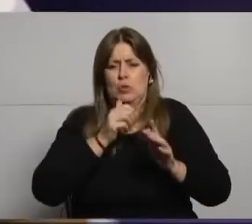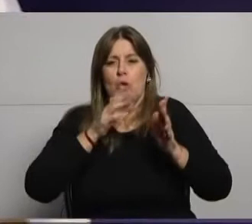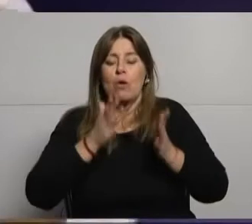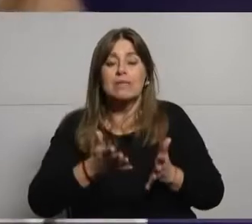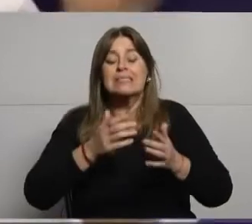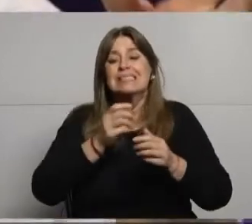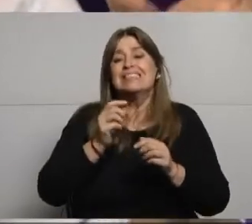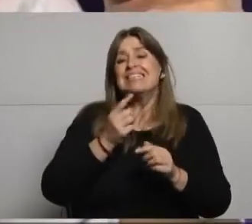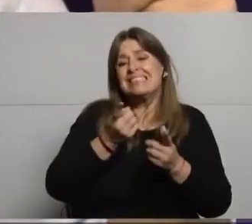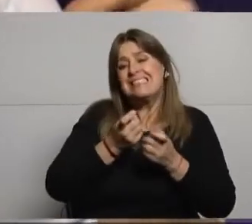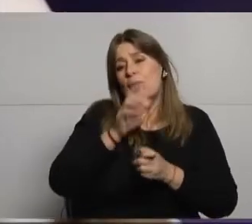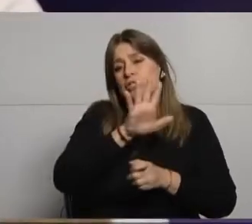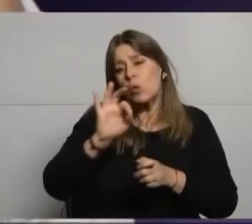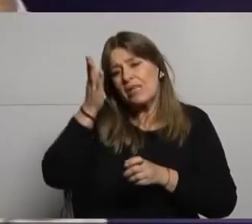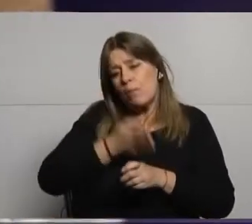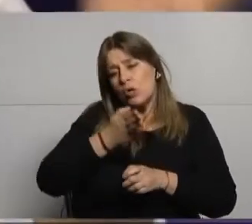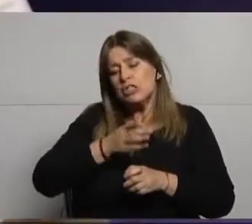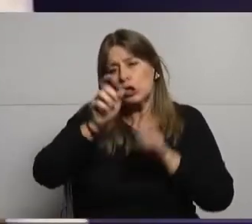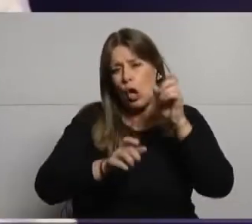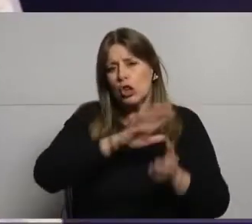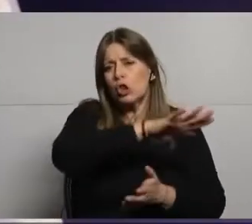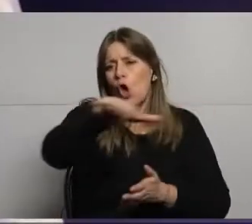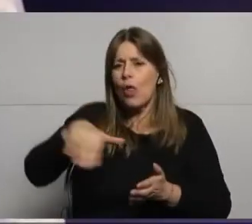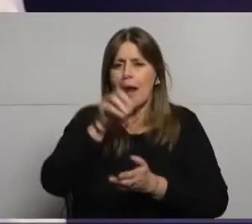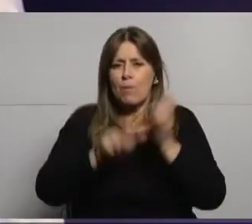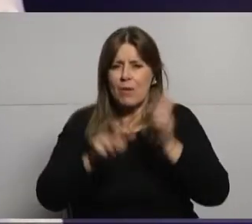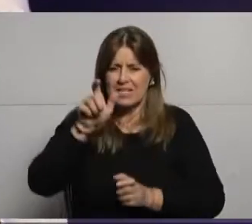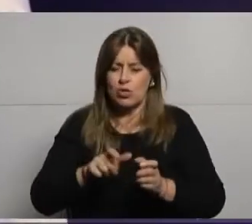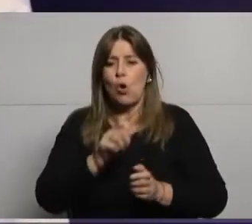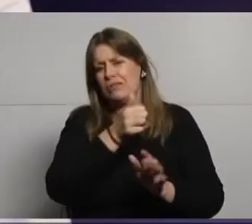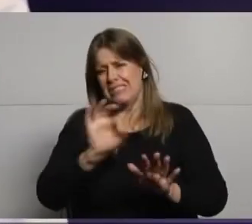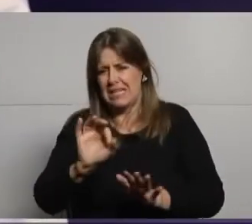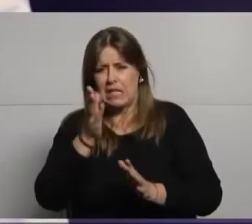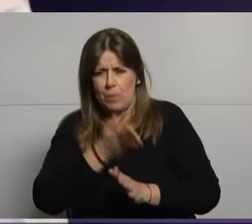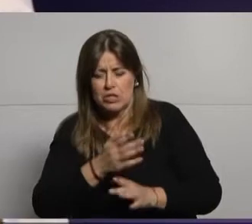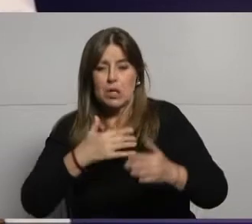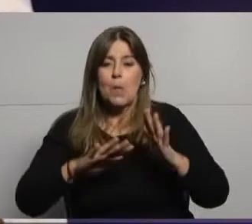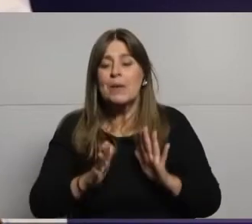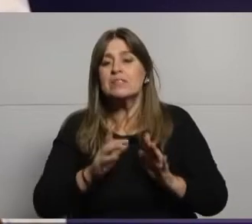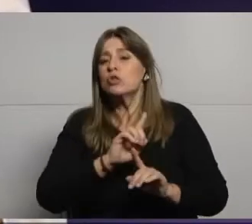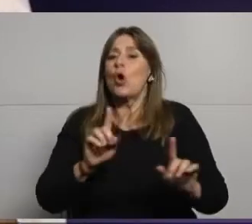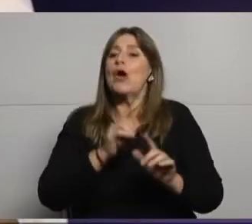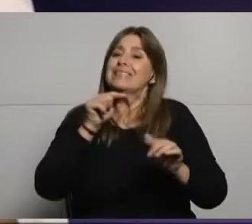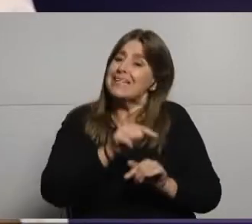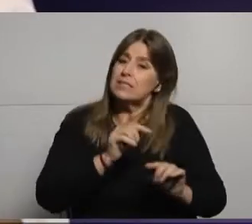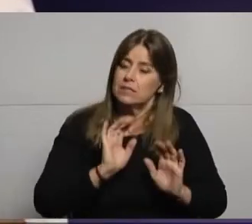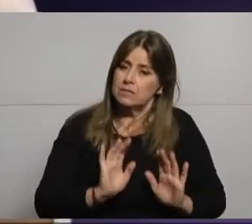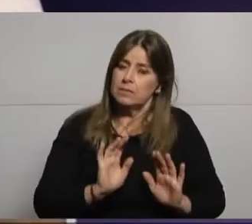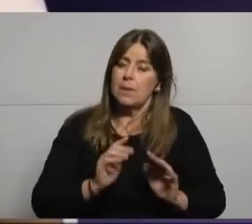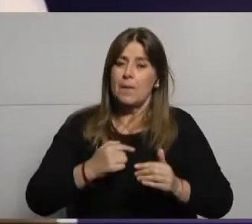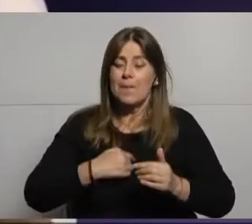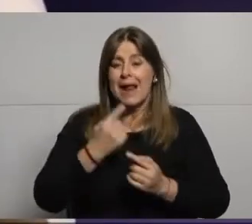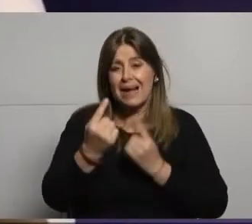necesitamos que haya un 50% de toda la población, un 60% de toda la población. Y no es tan así. En rigor, para